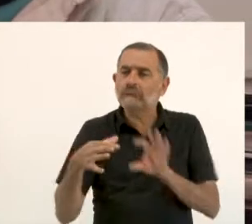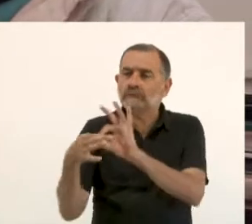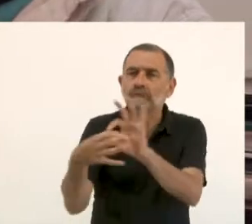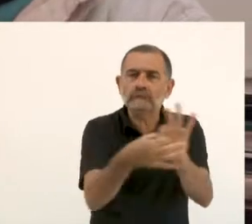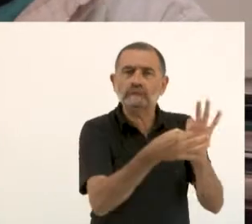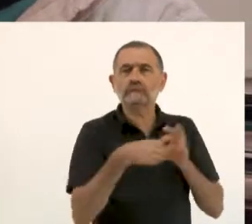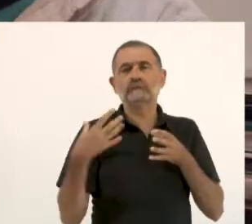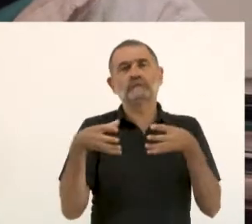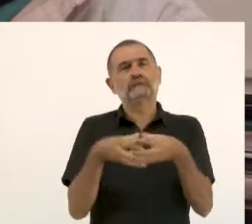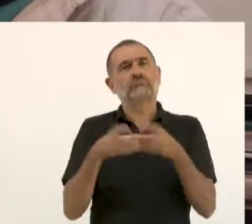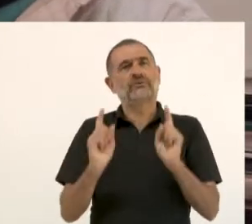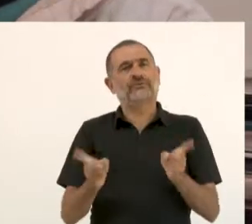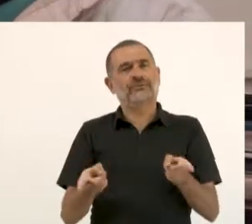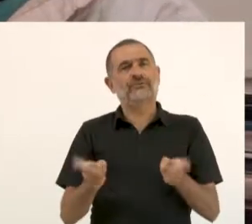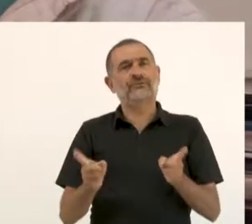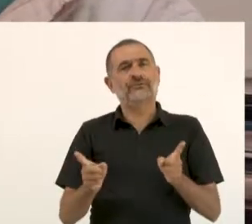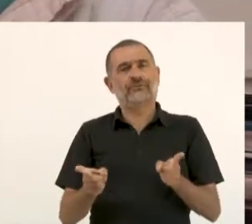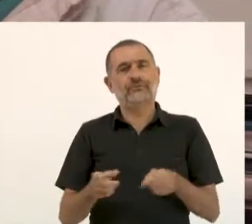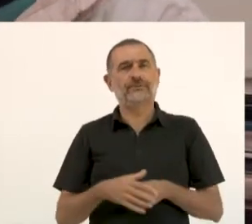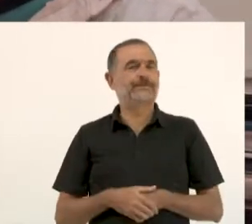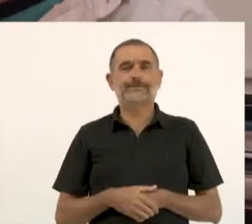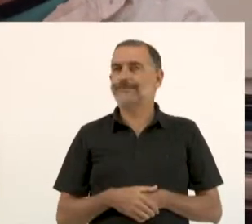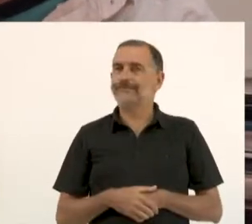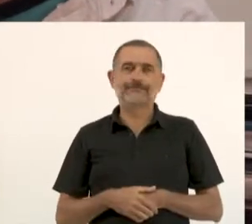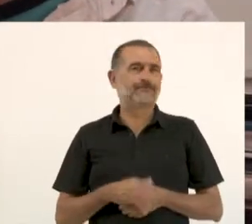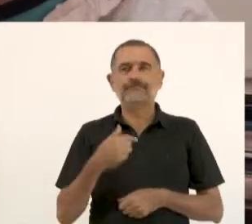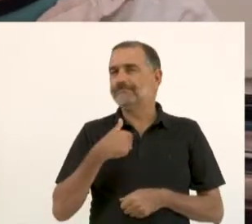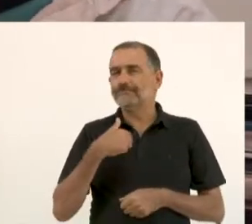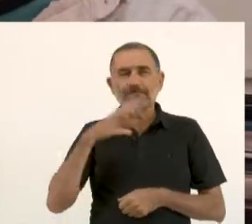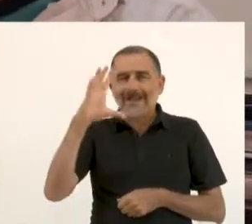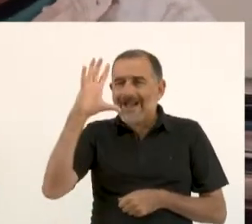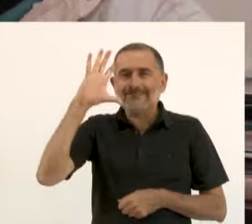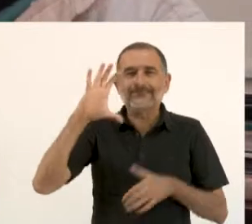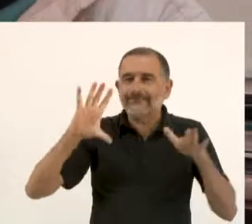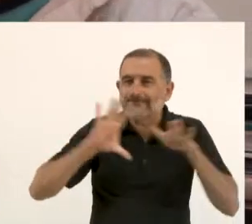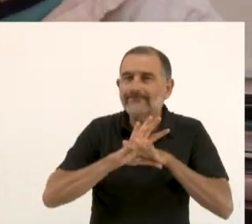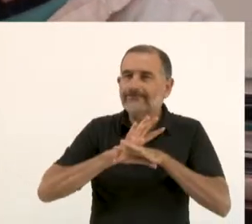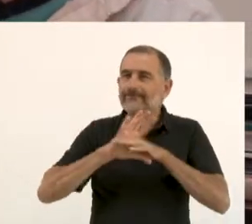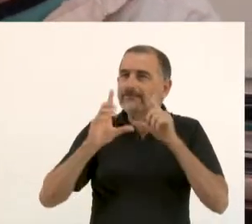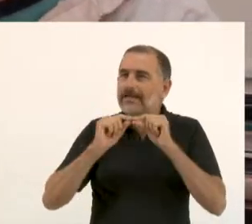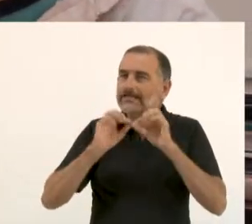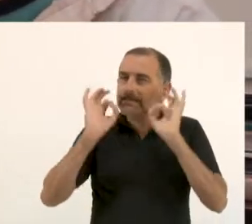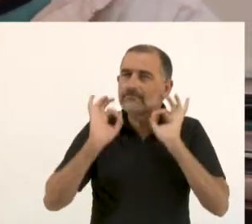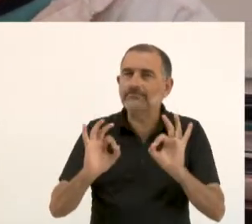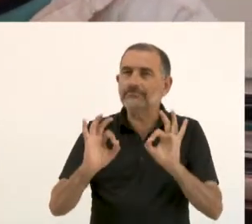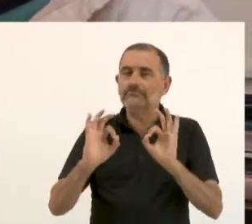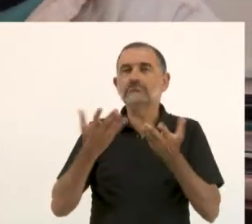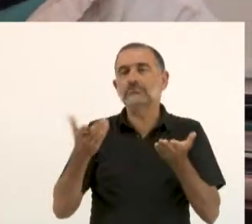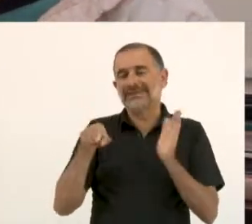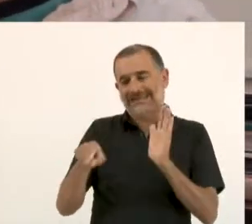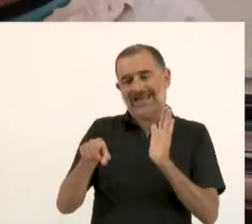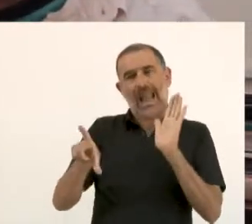Córdoba por el hecho ese, ¿no?, que inclusive, no recuerdo bien la fecha, pero por un decreto estatal en un momento se